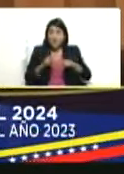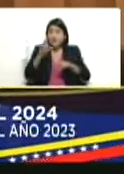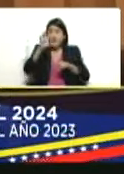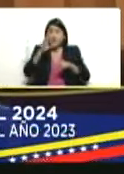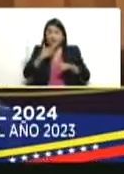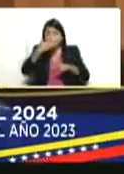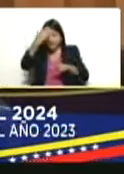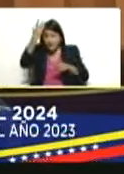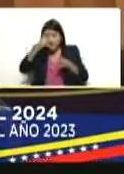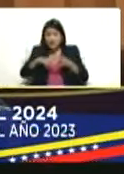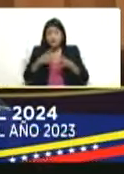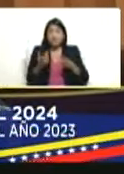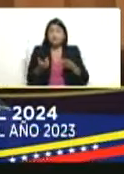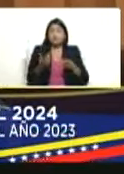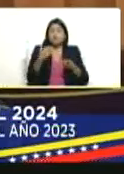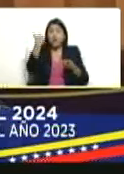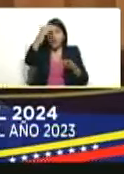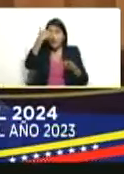del mundo islámico,